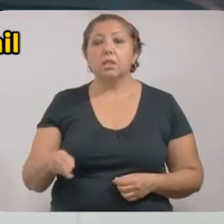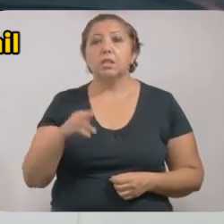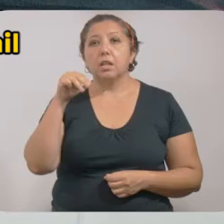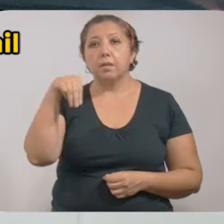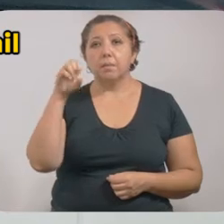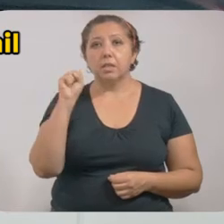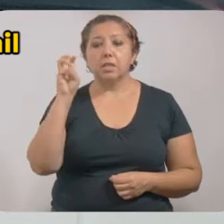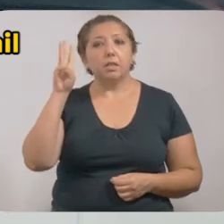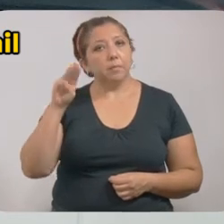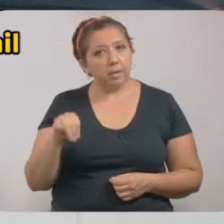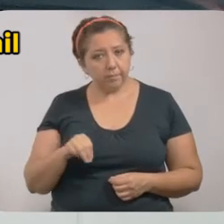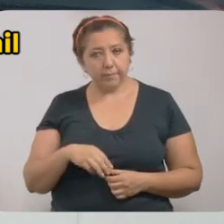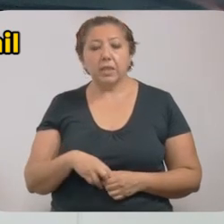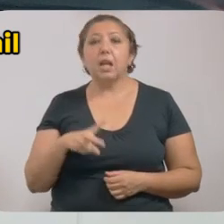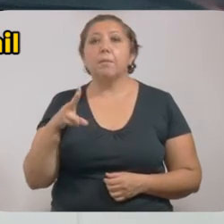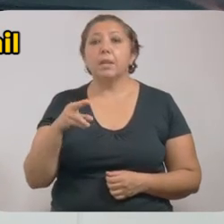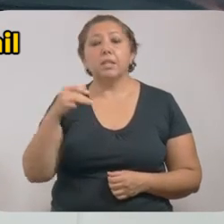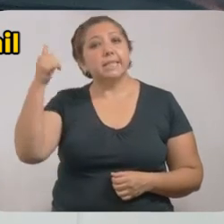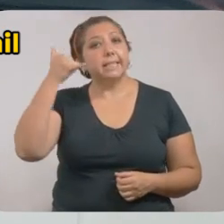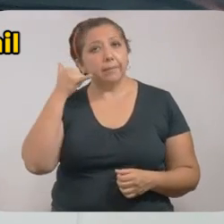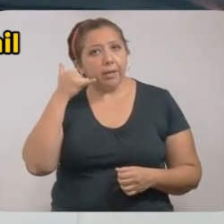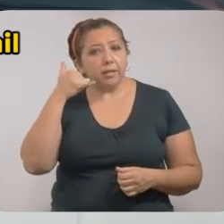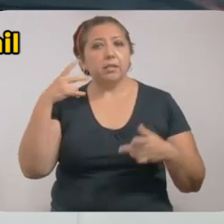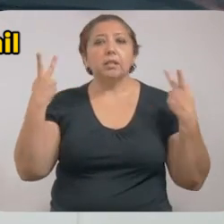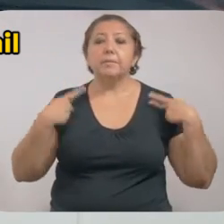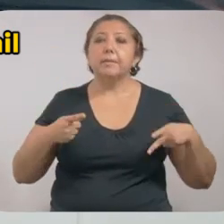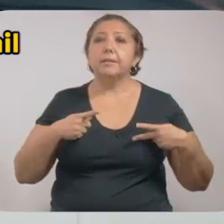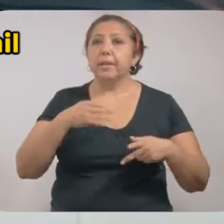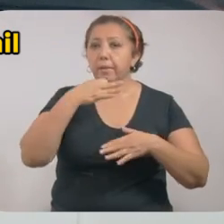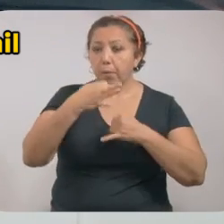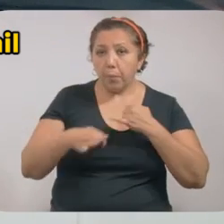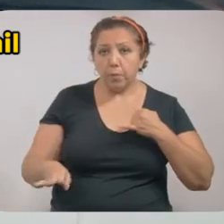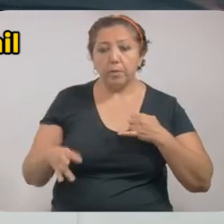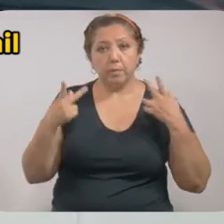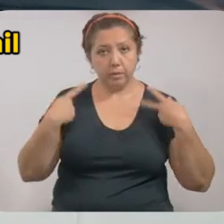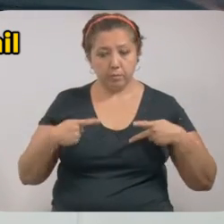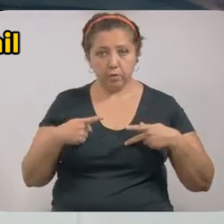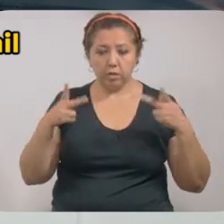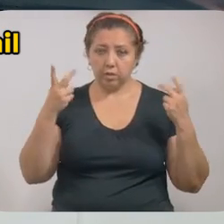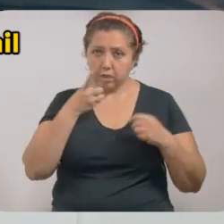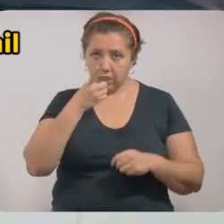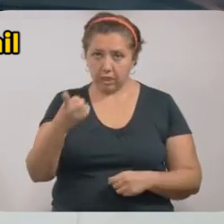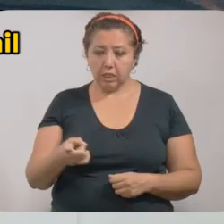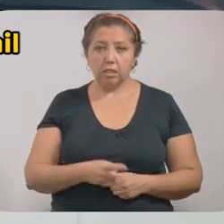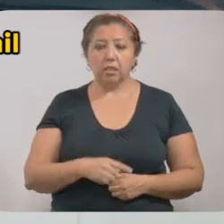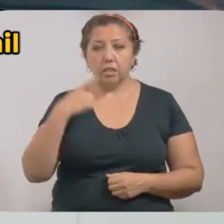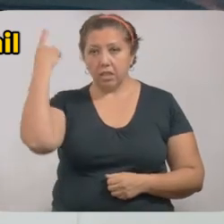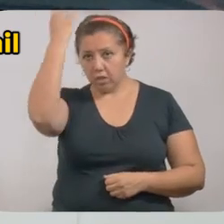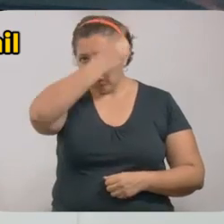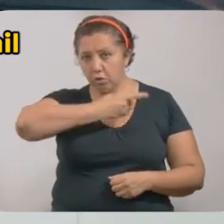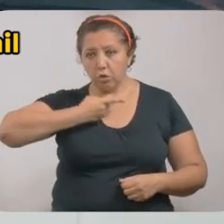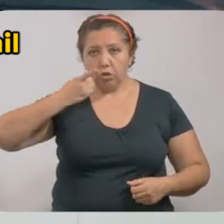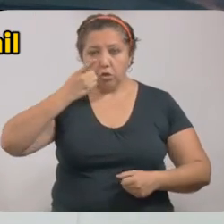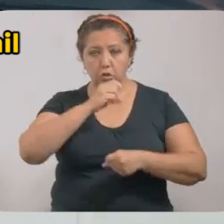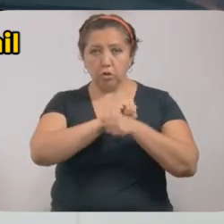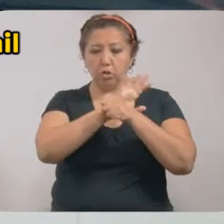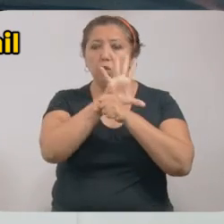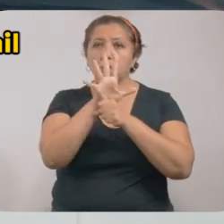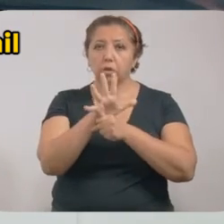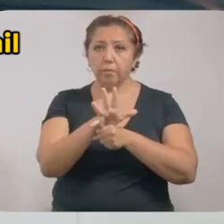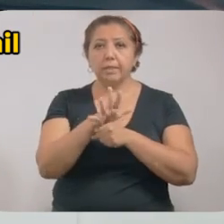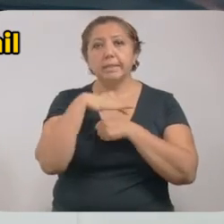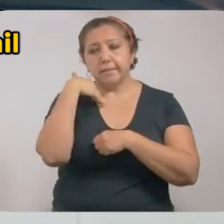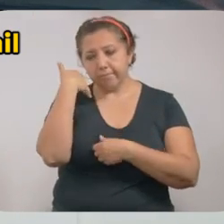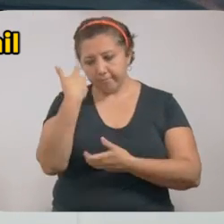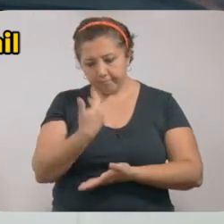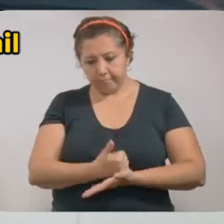mensajes SMS y llamadas telefónicas a los últimos contactos de las personas que al ser diagnosticadas con coronavirus